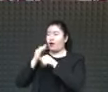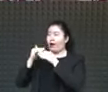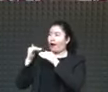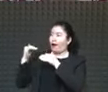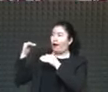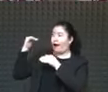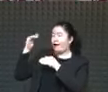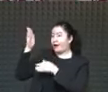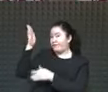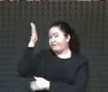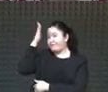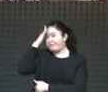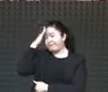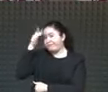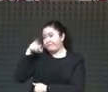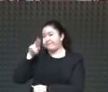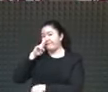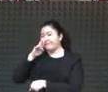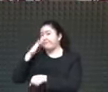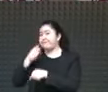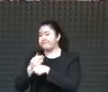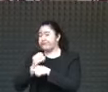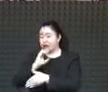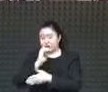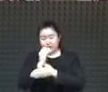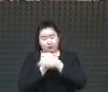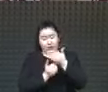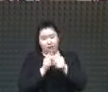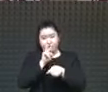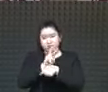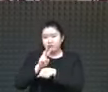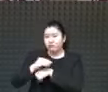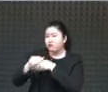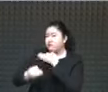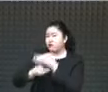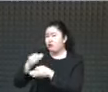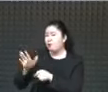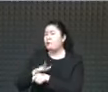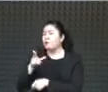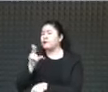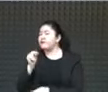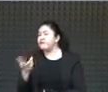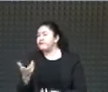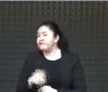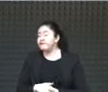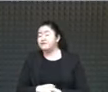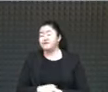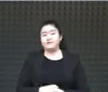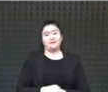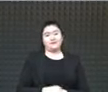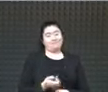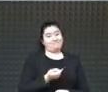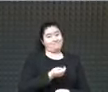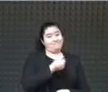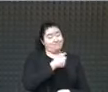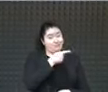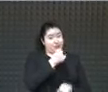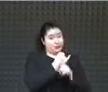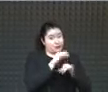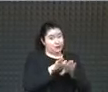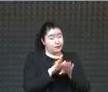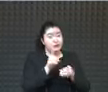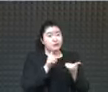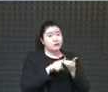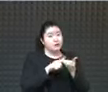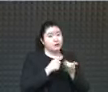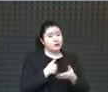que serían los responsables de todo el contrato y de la supervisión? Primero, no sé de dónde obtuvo el Universal esta información, ni